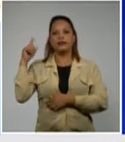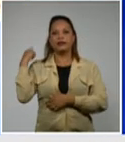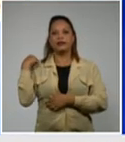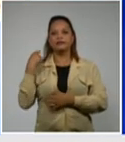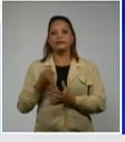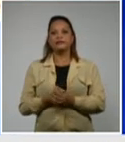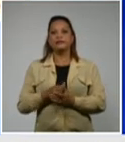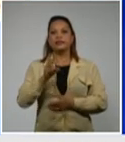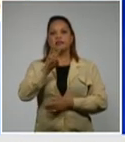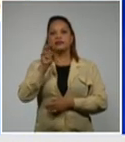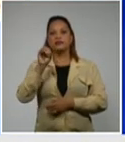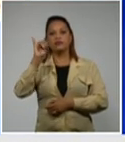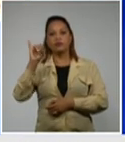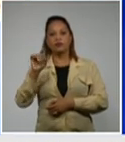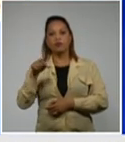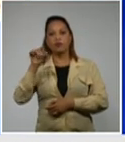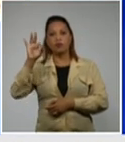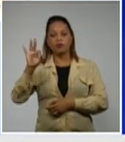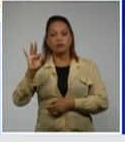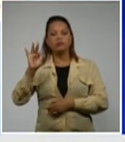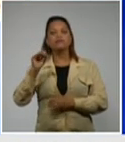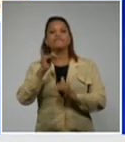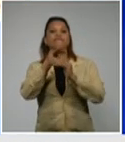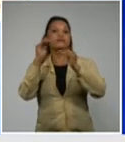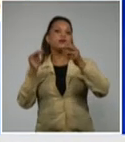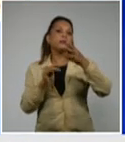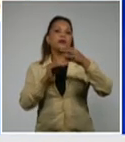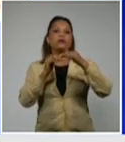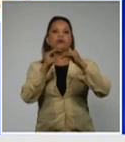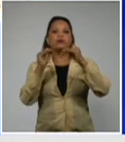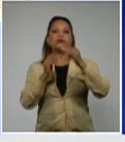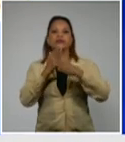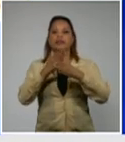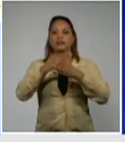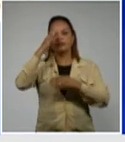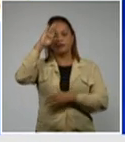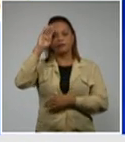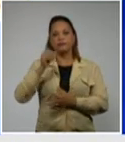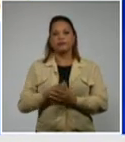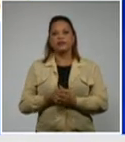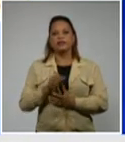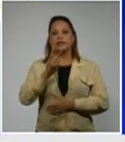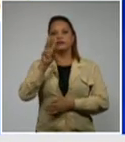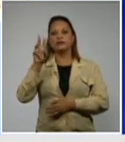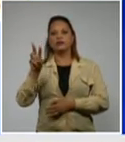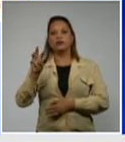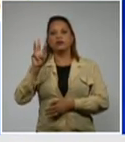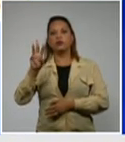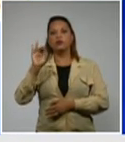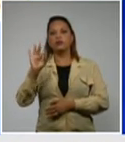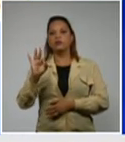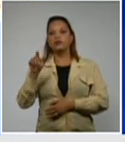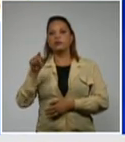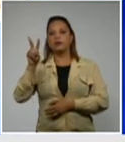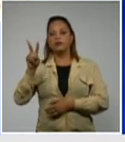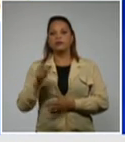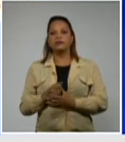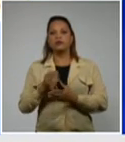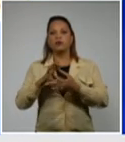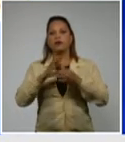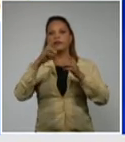306,8, disminuye Santiago a 138,2, disminuye Guantánamo a